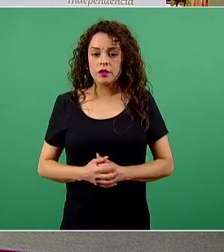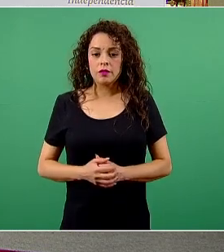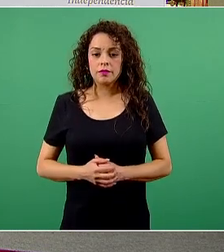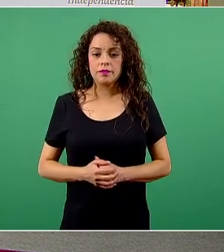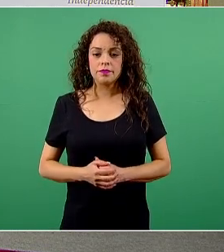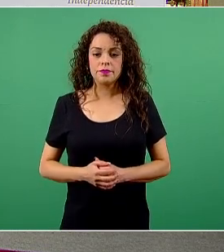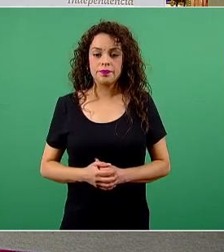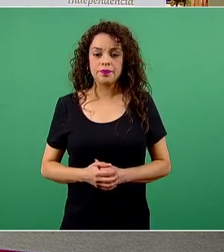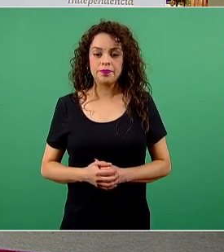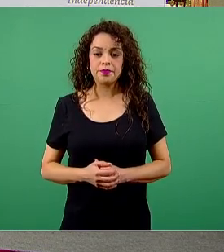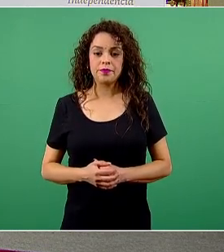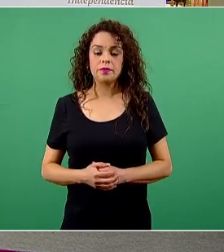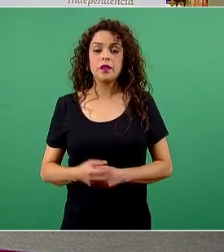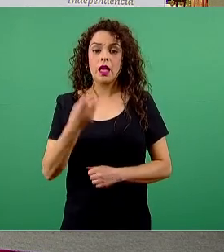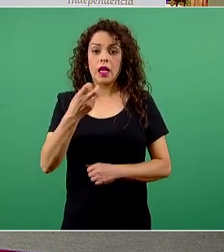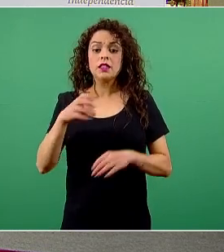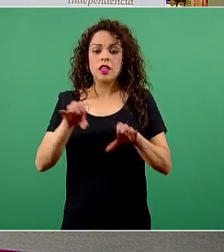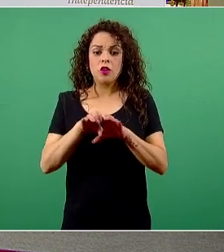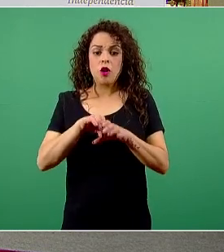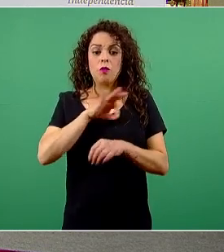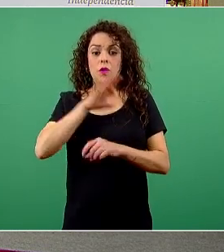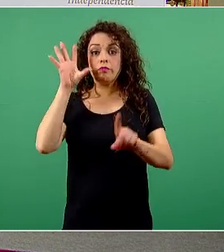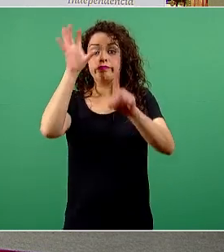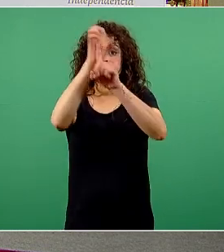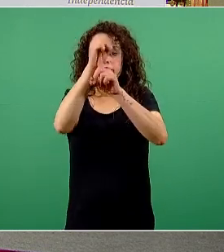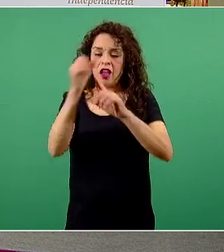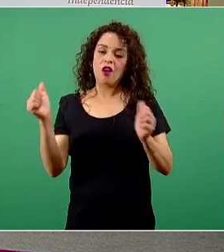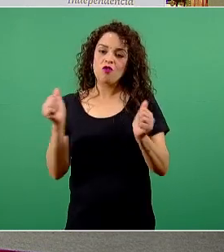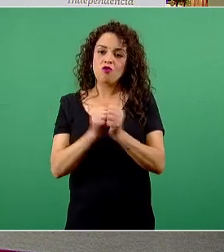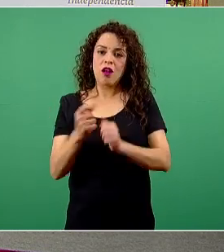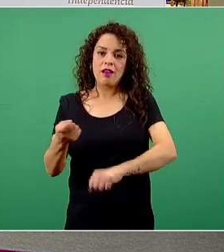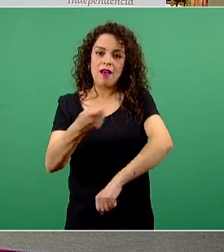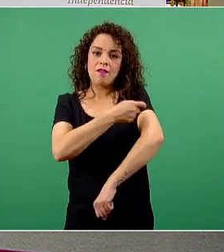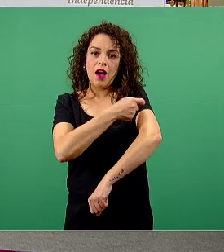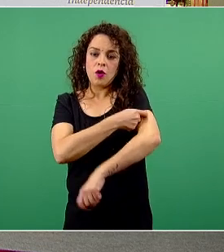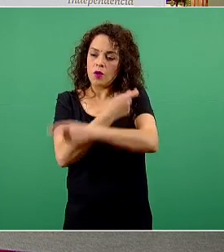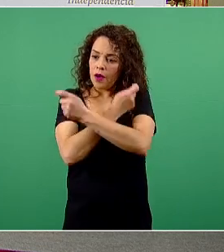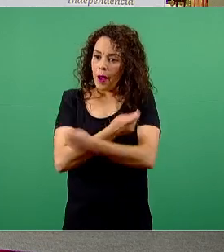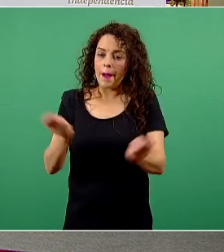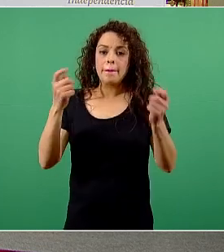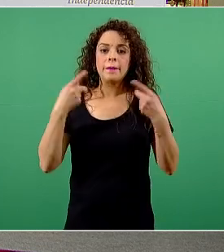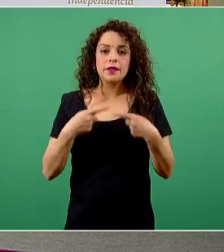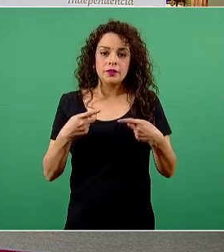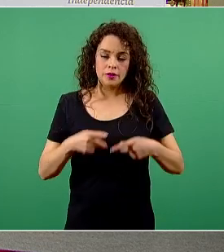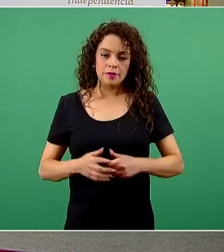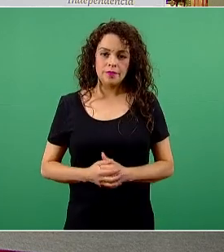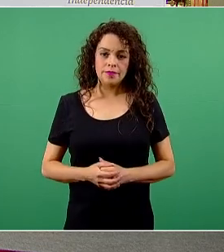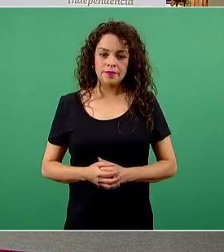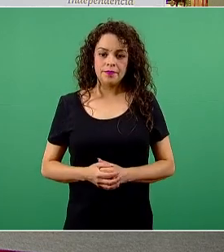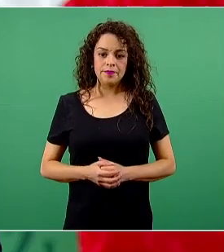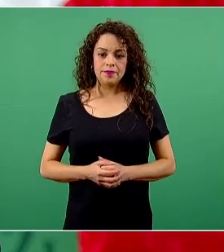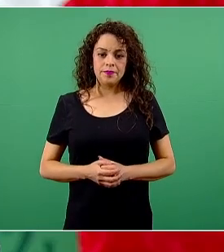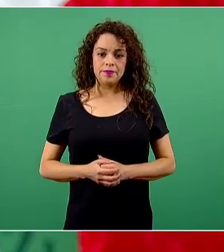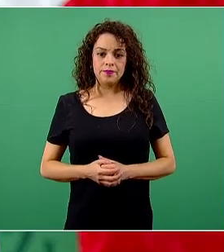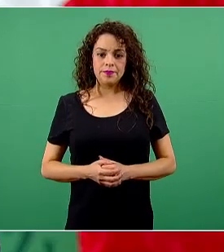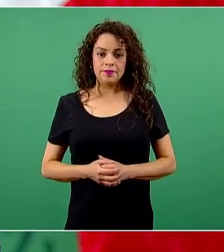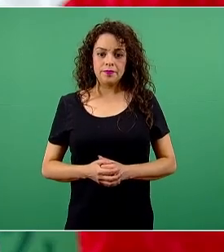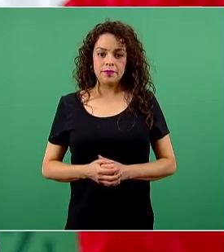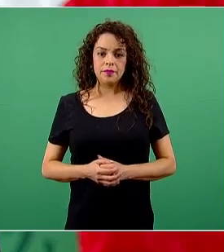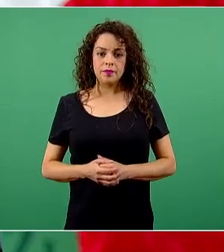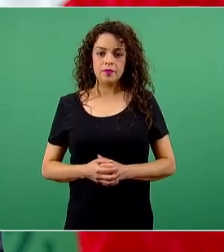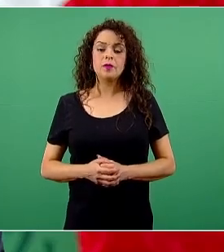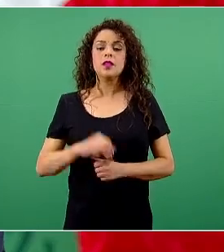Eso lo podemos alcanzar con la vacunación. Y lo podemos